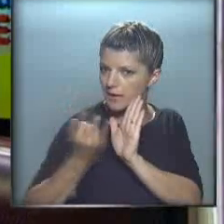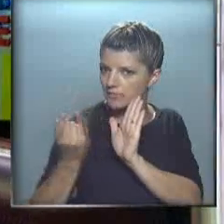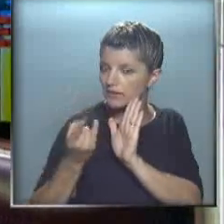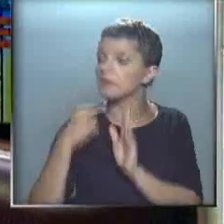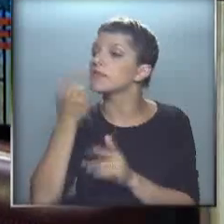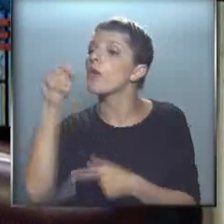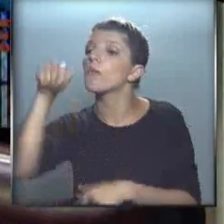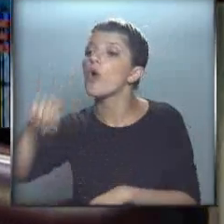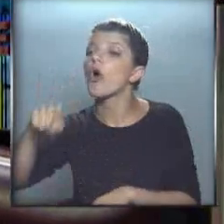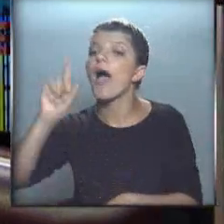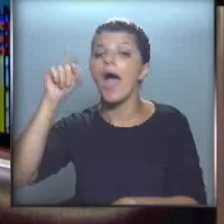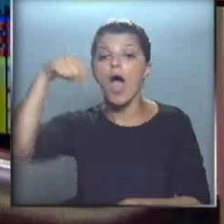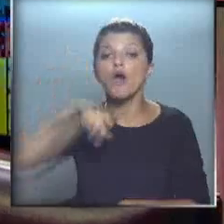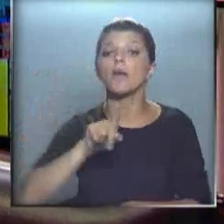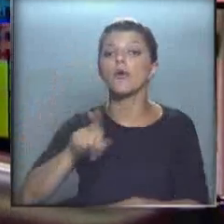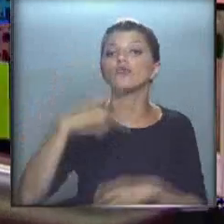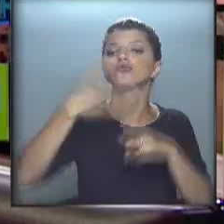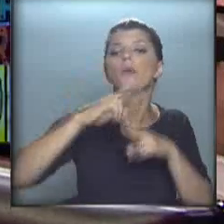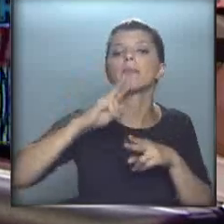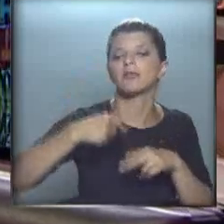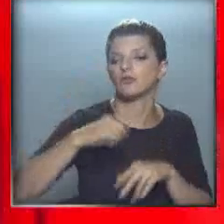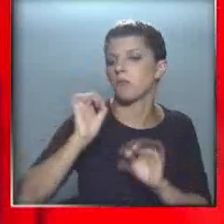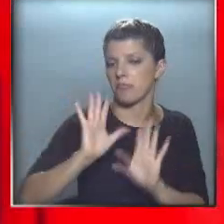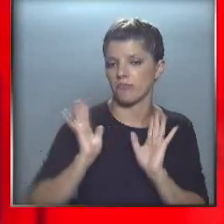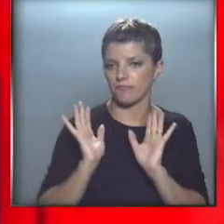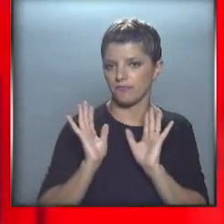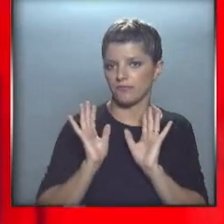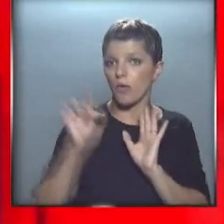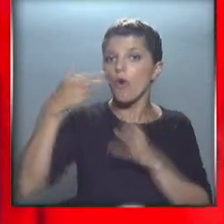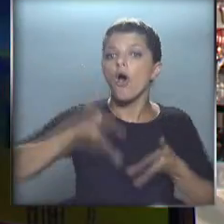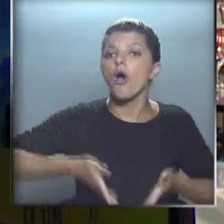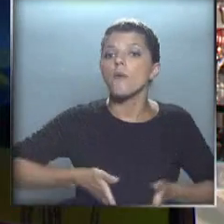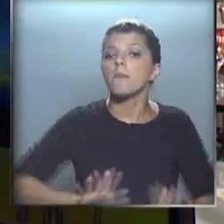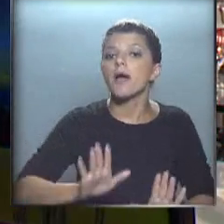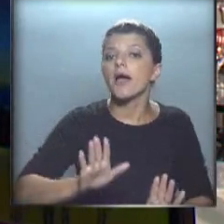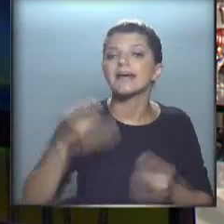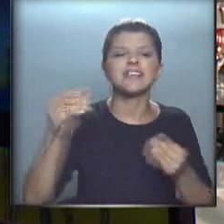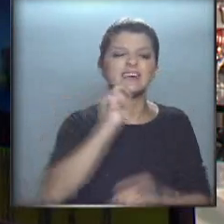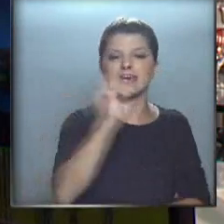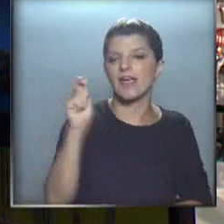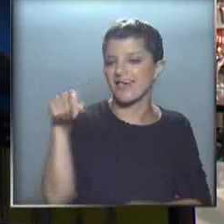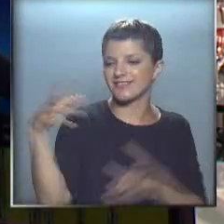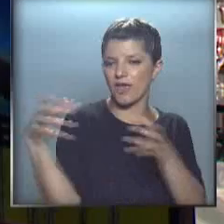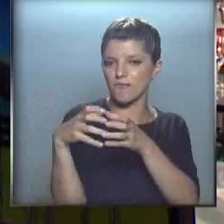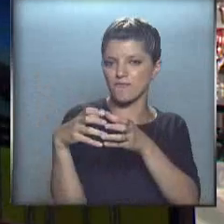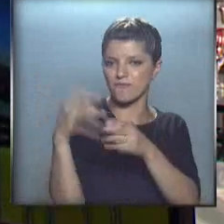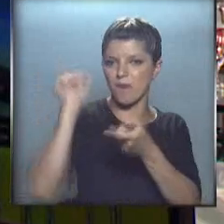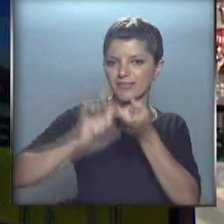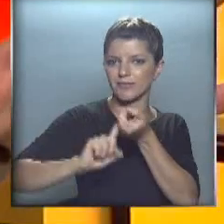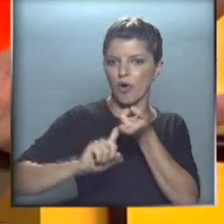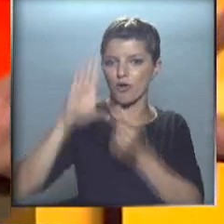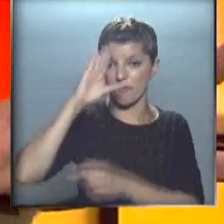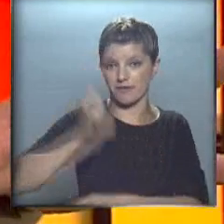sos tal y tal, hijo biológico de este matrimonio militar. Y nunca fuimos